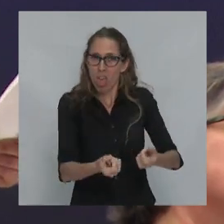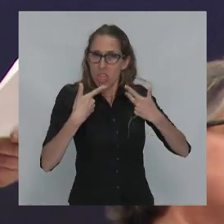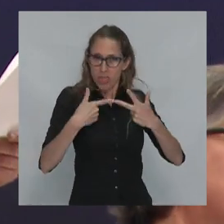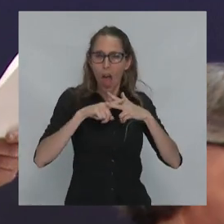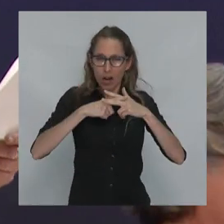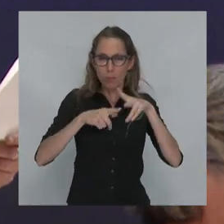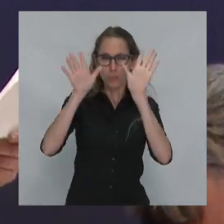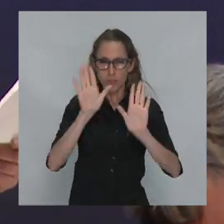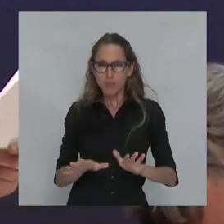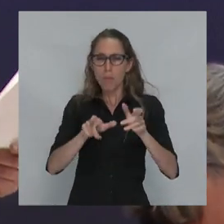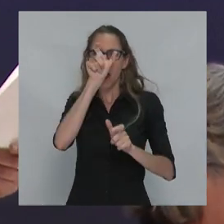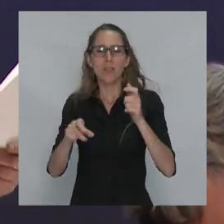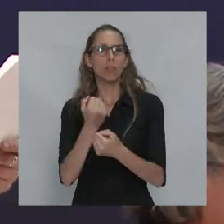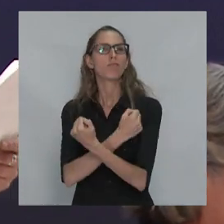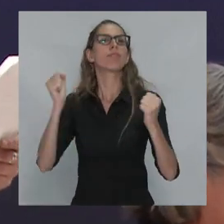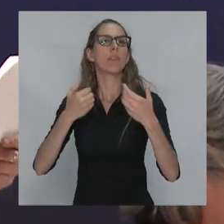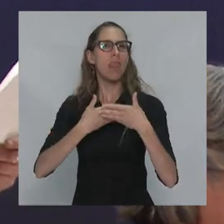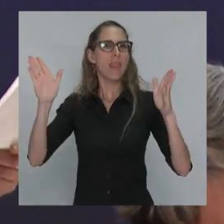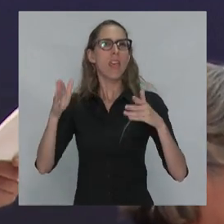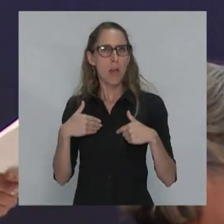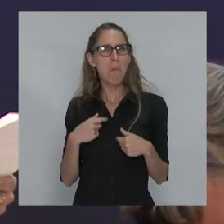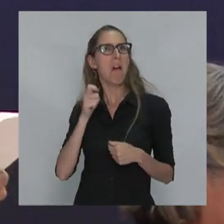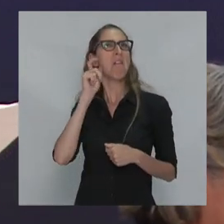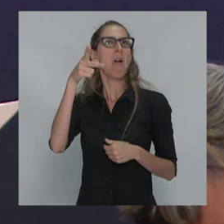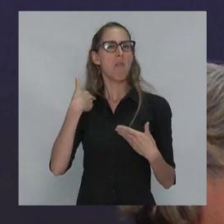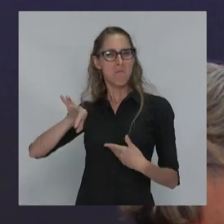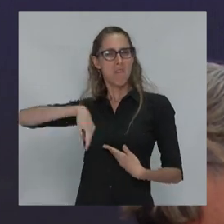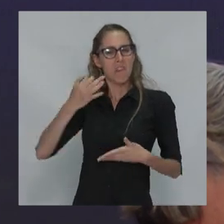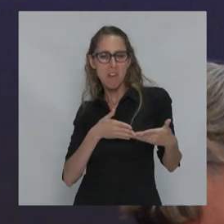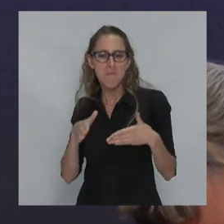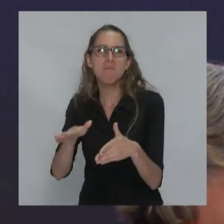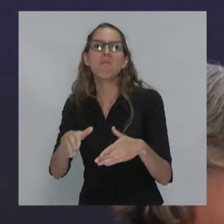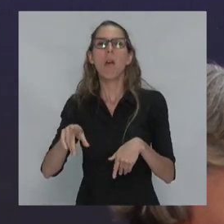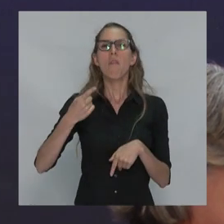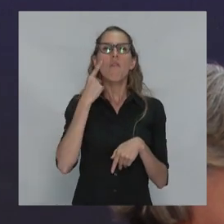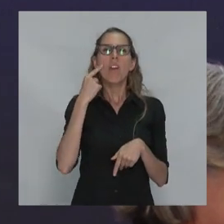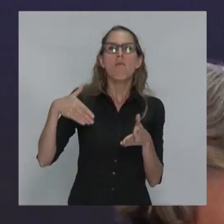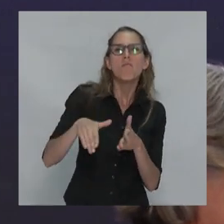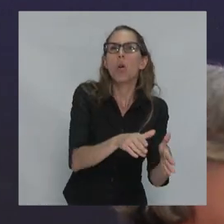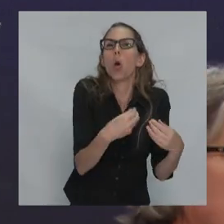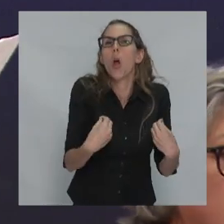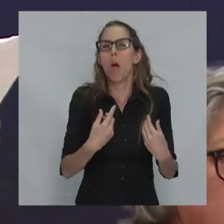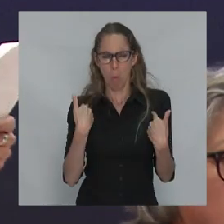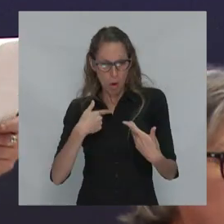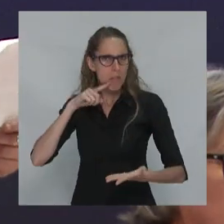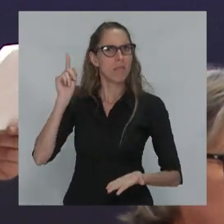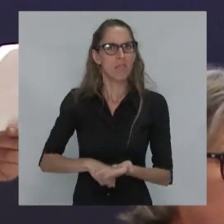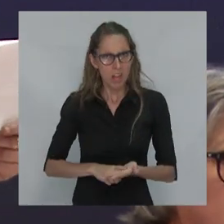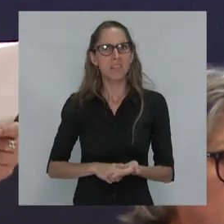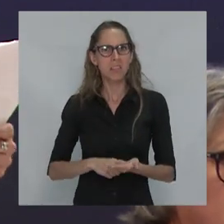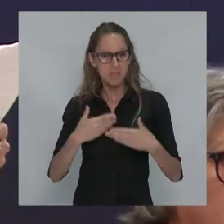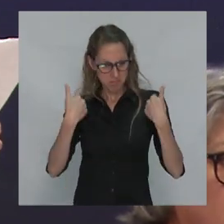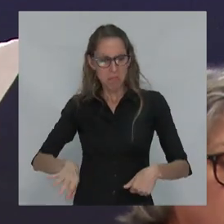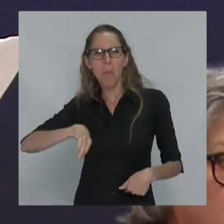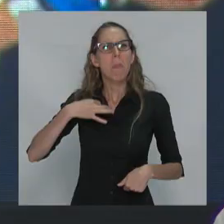de sujetos libres para realizar sus proyectos de vida, para elegir cómo vivir, para decidir cómo